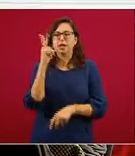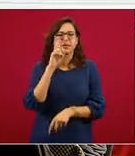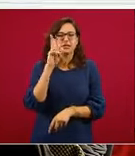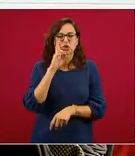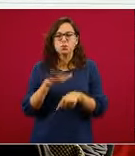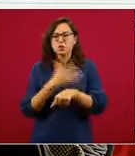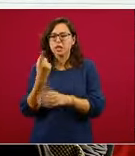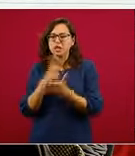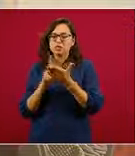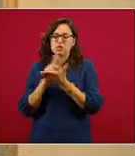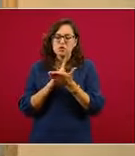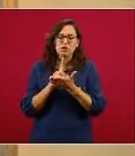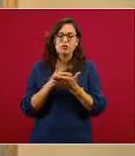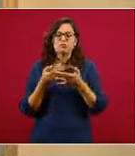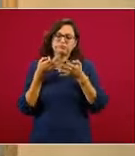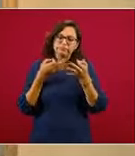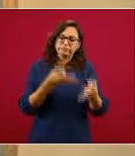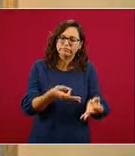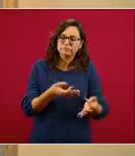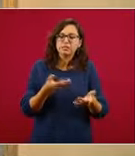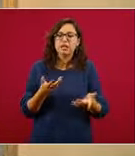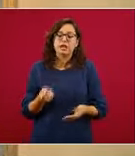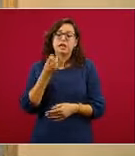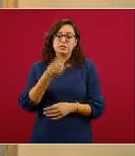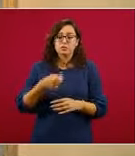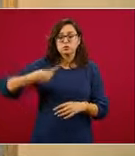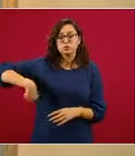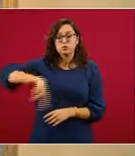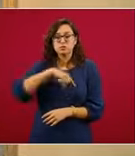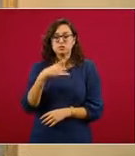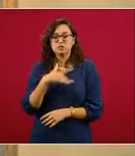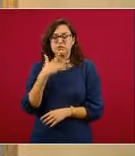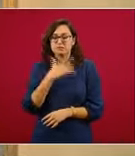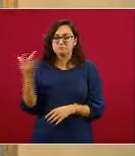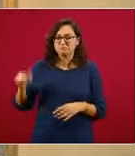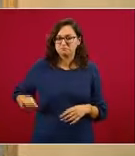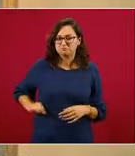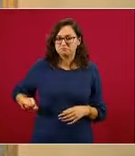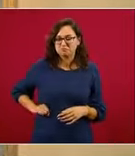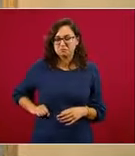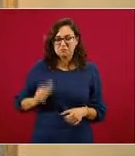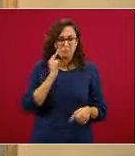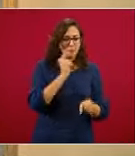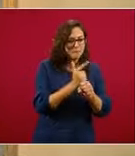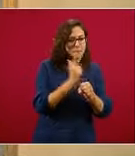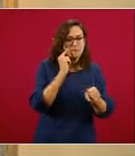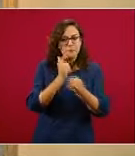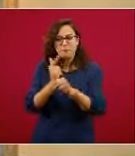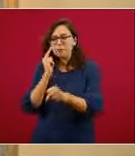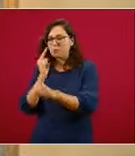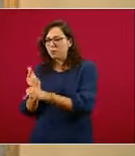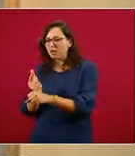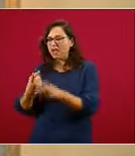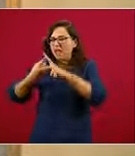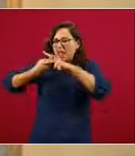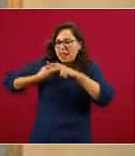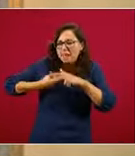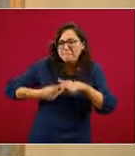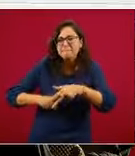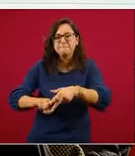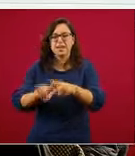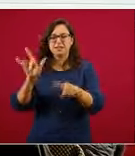nos ha interesado dentro de todas las dimensiones es identificar aquellos factores que son las causas del consumo.